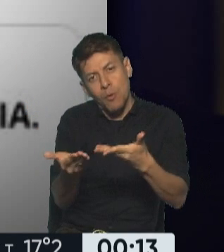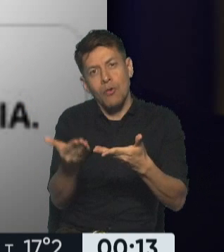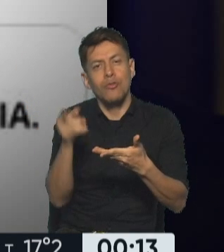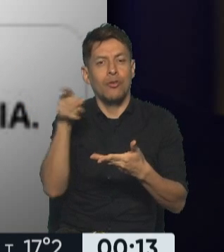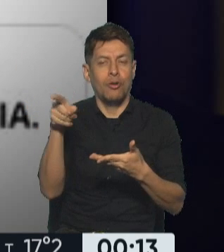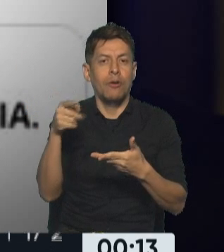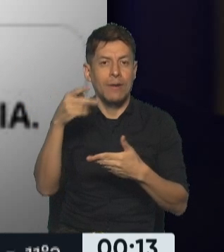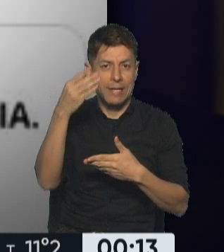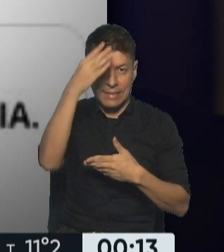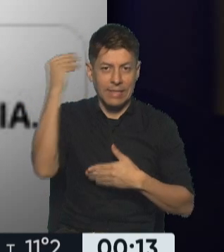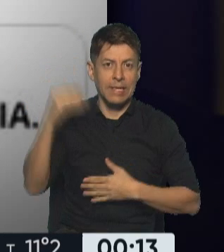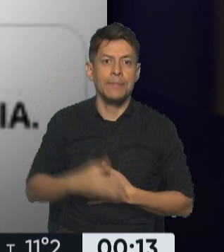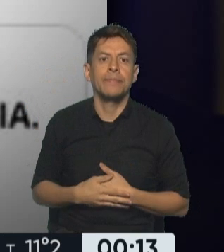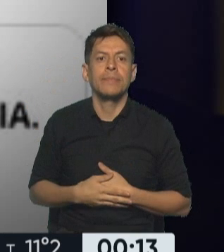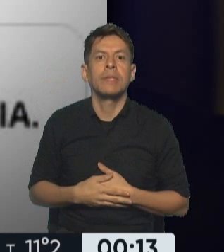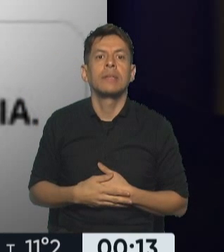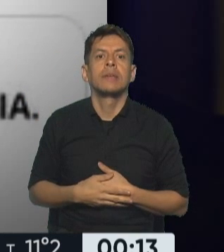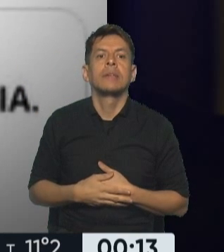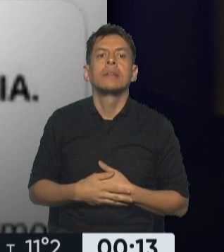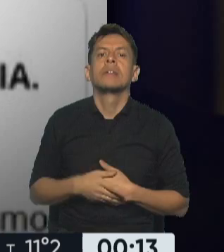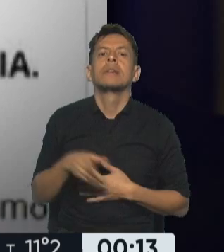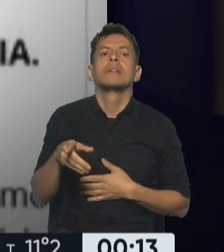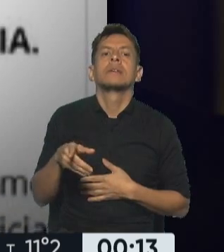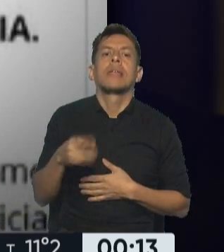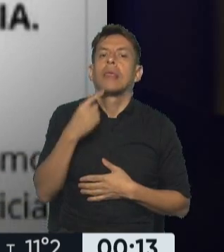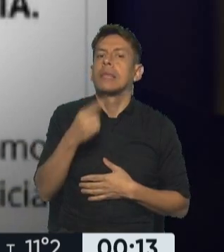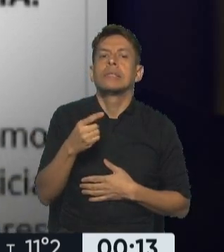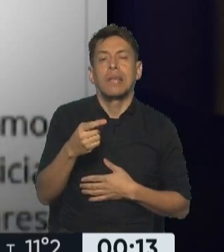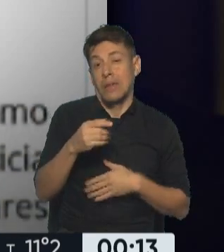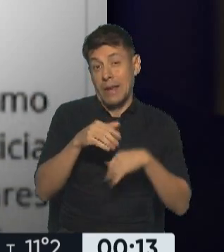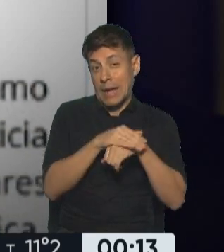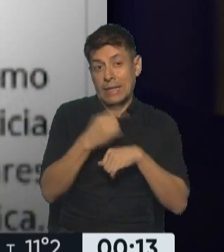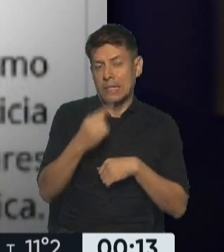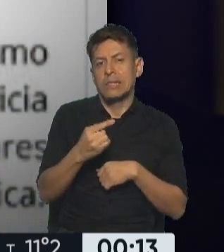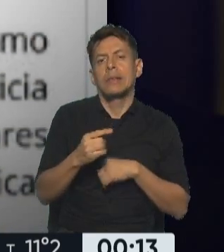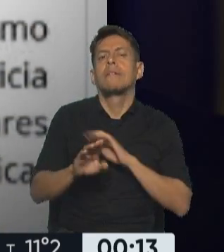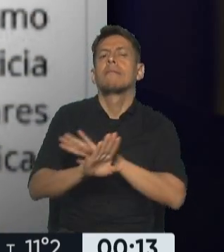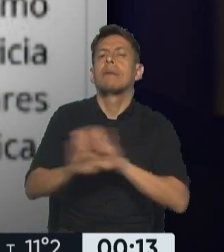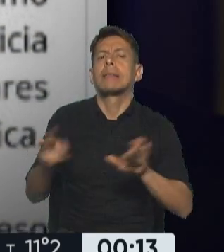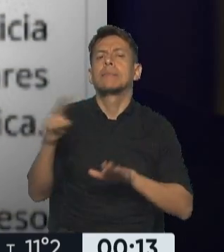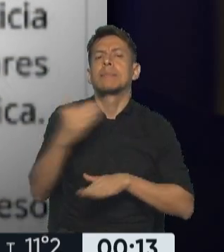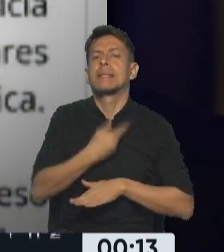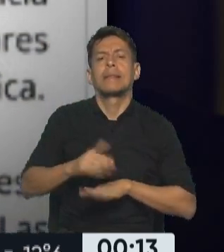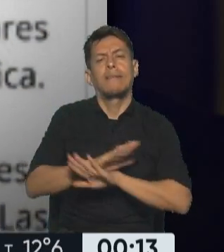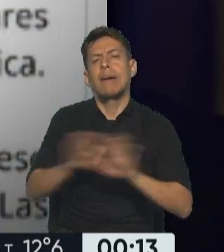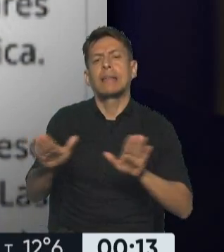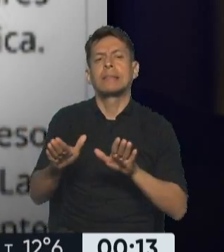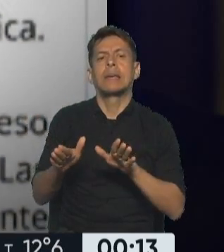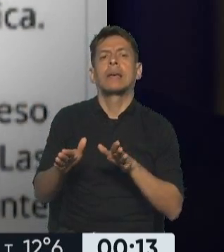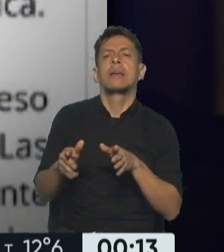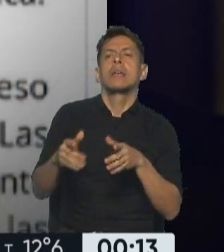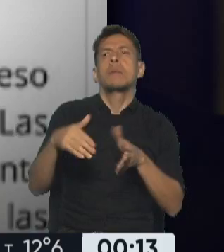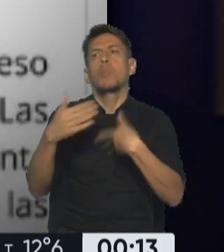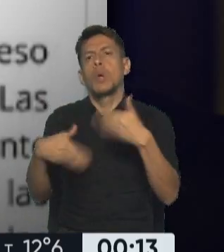señora vicepresidenta, no engendre más violencia, contribuya a mantener la paz social. Ahí dice justamente,